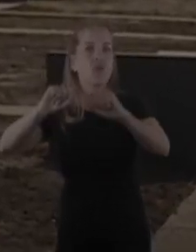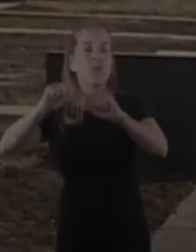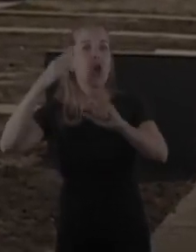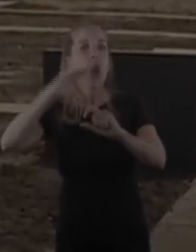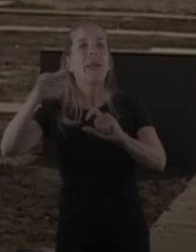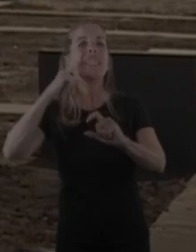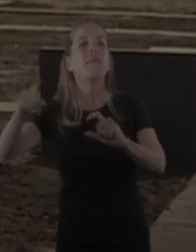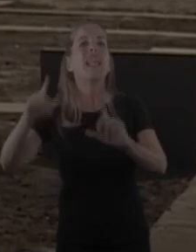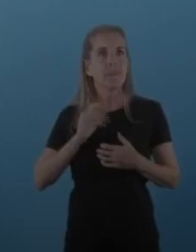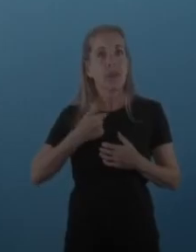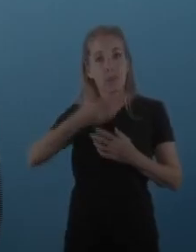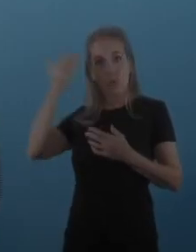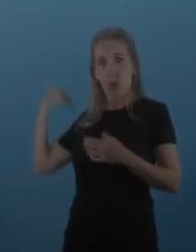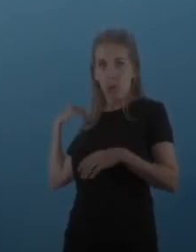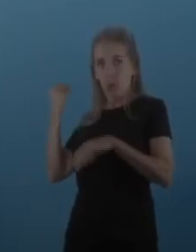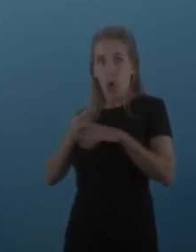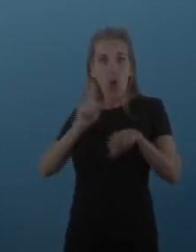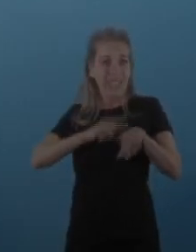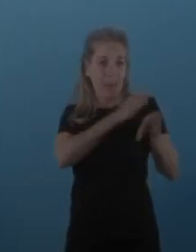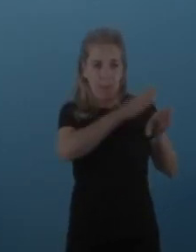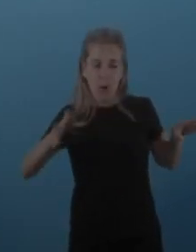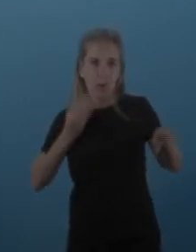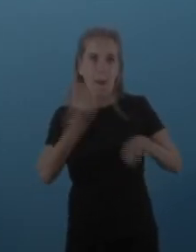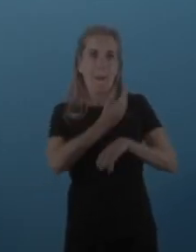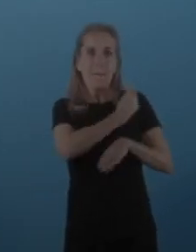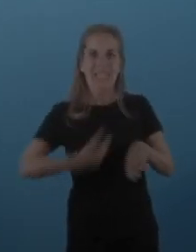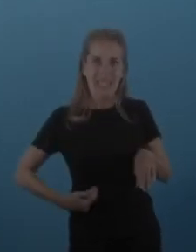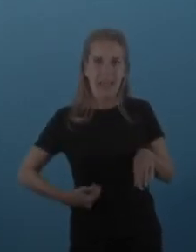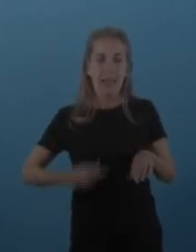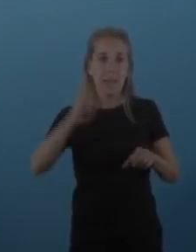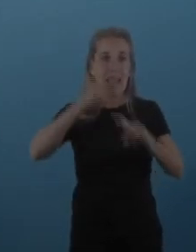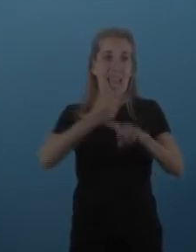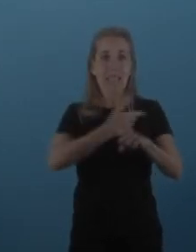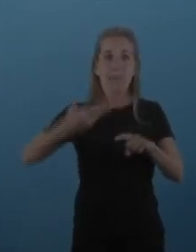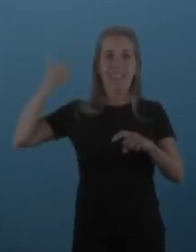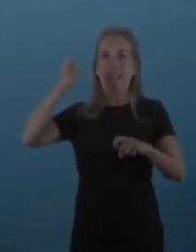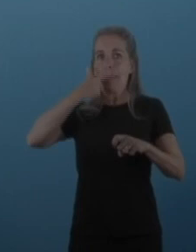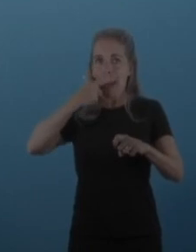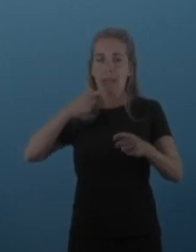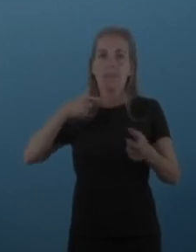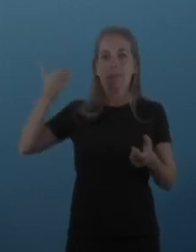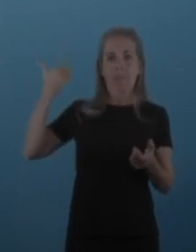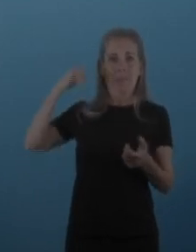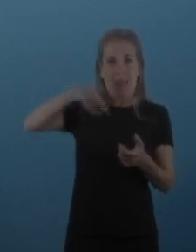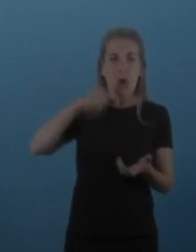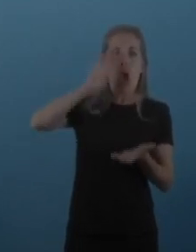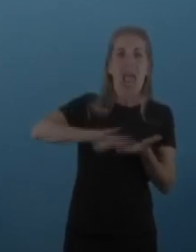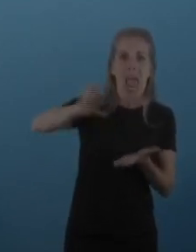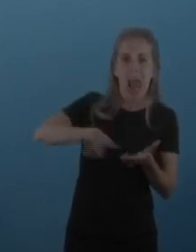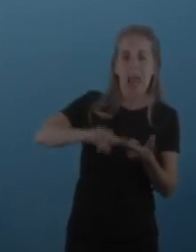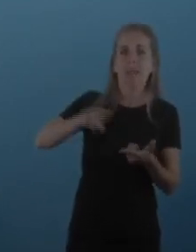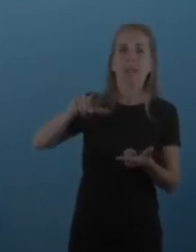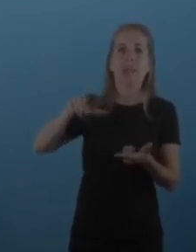que cada día que fui presidente, heredándolo a Macri, endeudado con el fondo, con